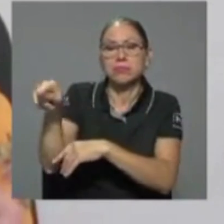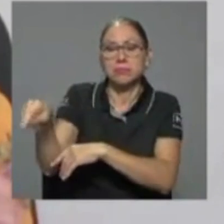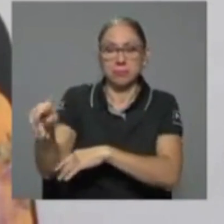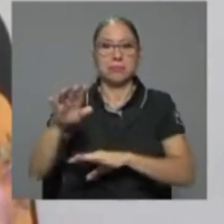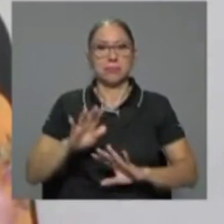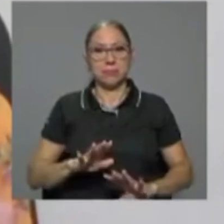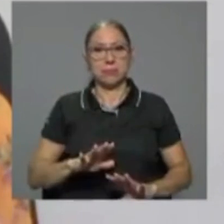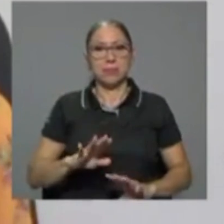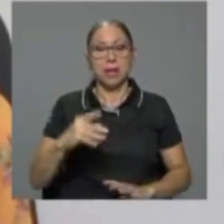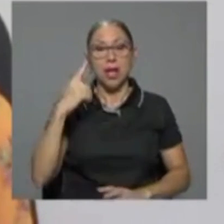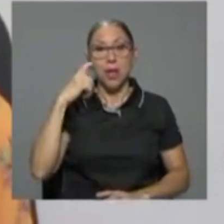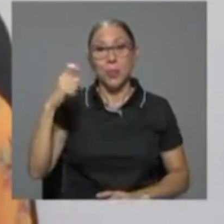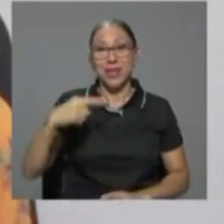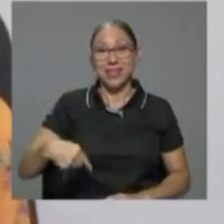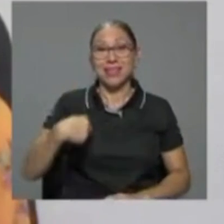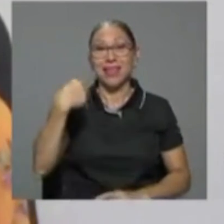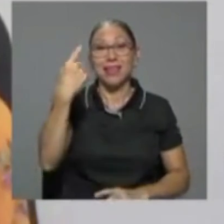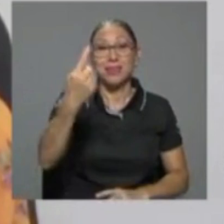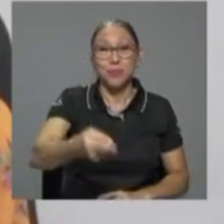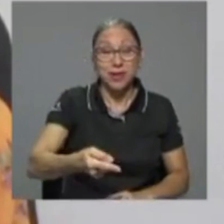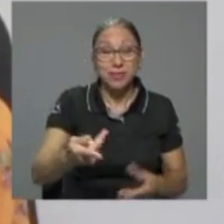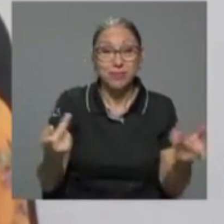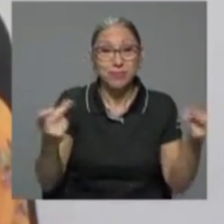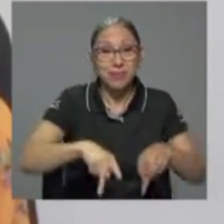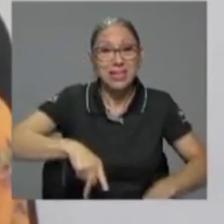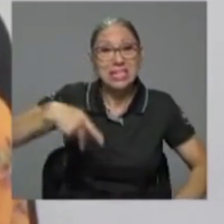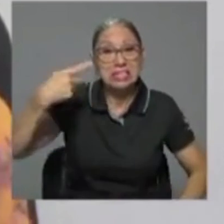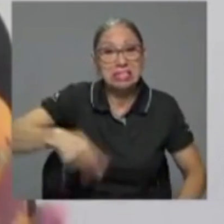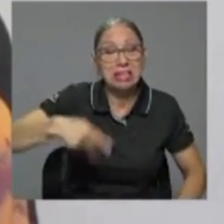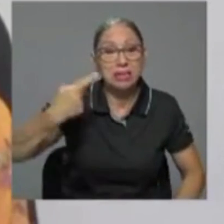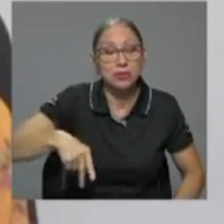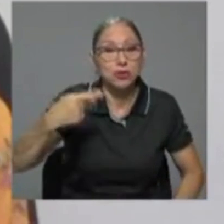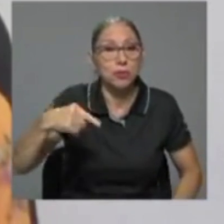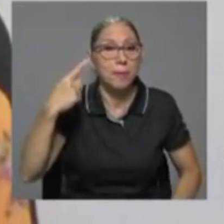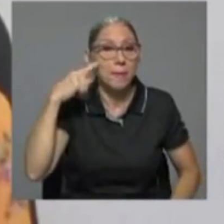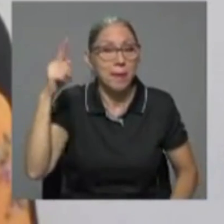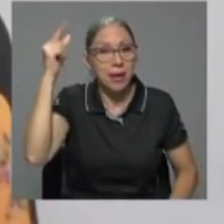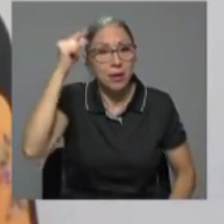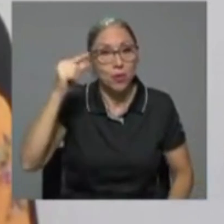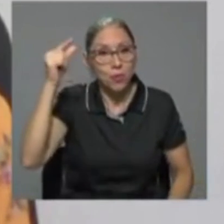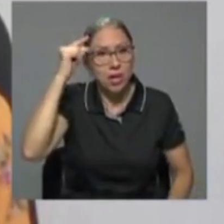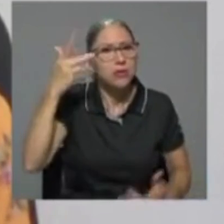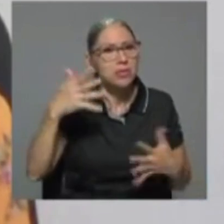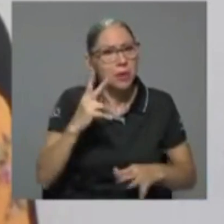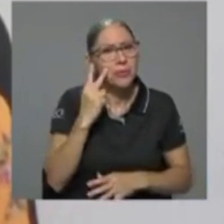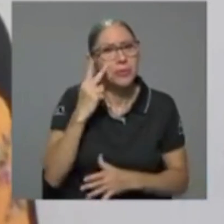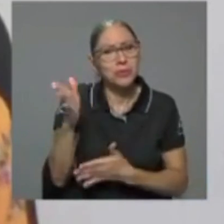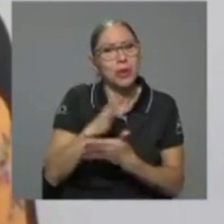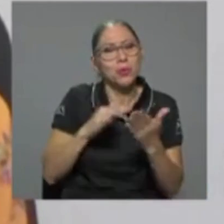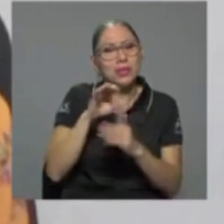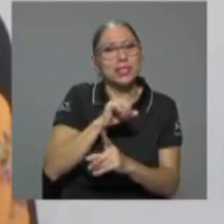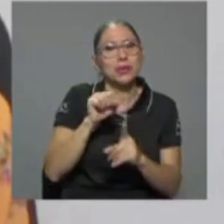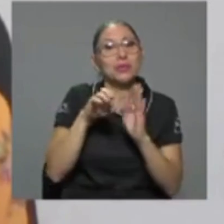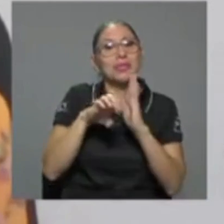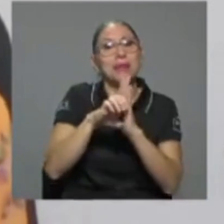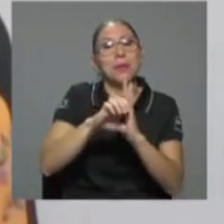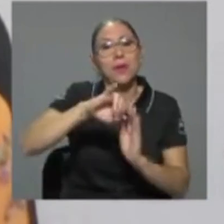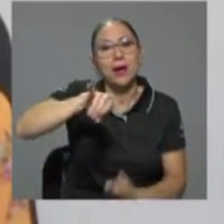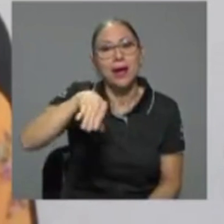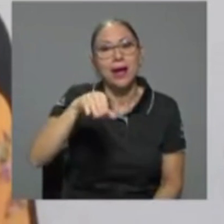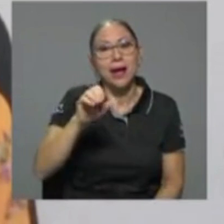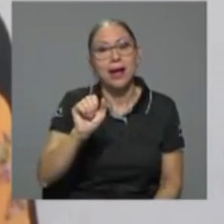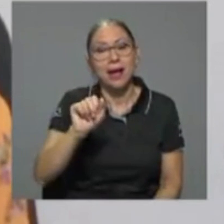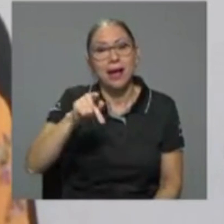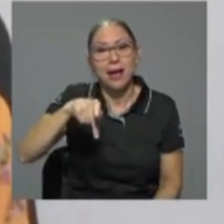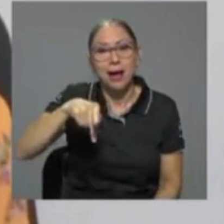Y porque después se convierten en riesgos contingentes para el gobierno. Ya hemos visto algunos casos, ¿verdad? Como el caso de Habdeba. Entonces, bueno, hacer